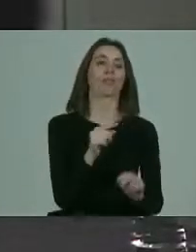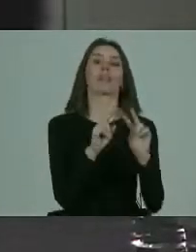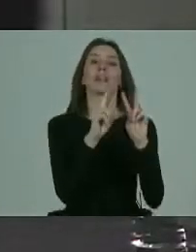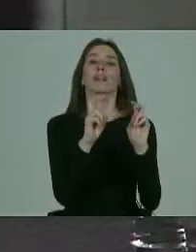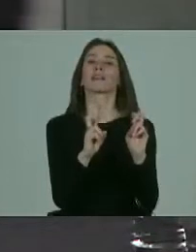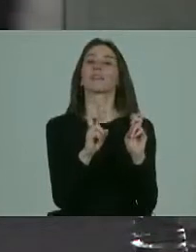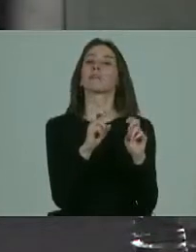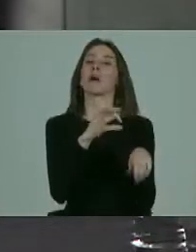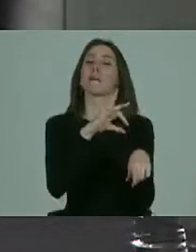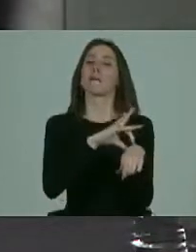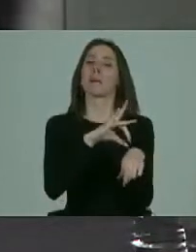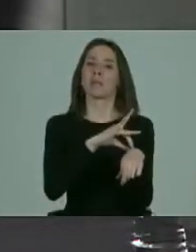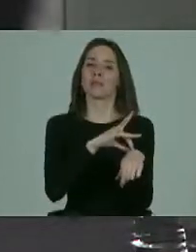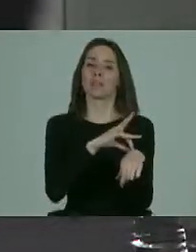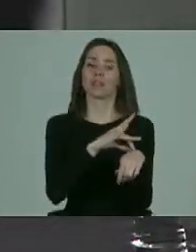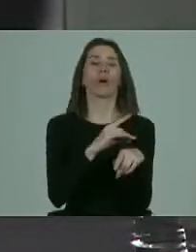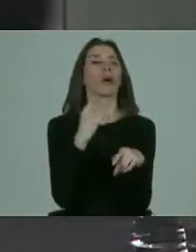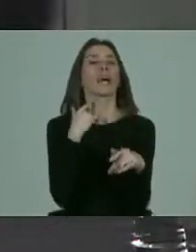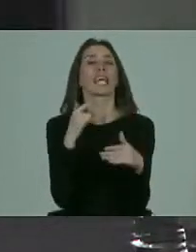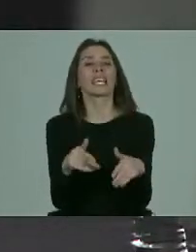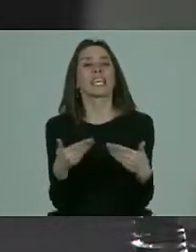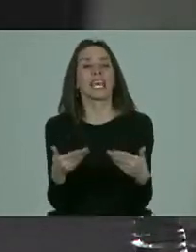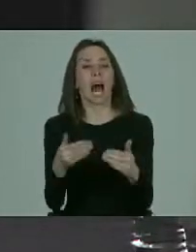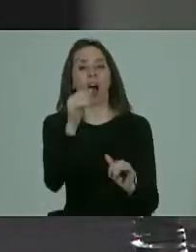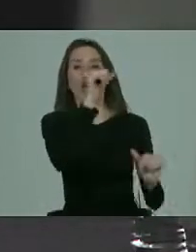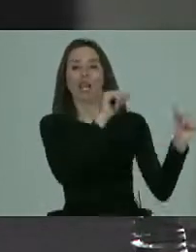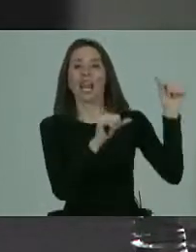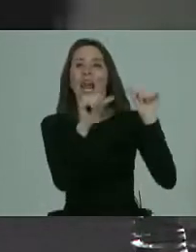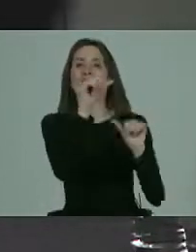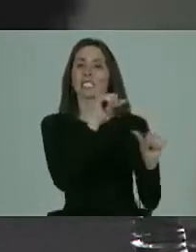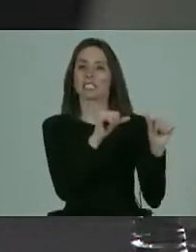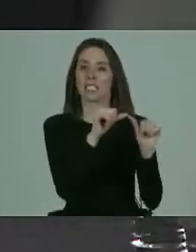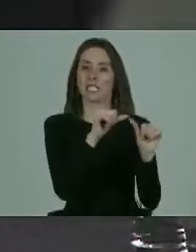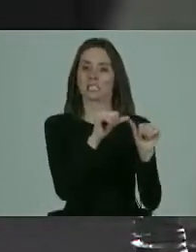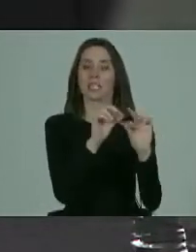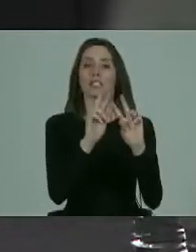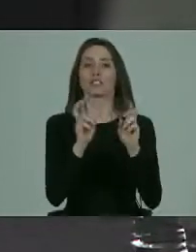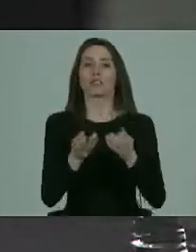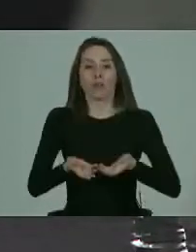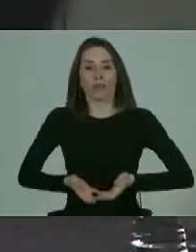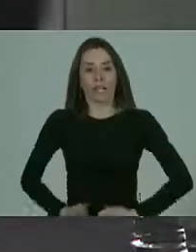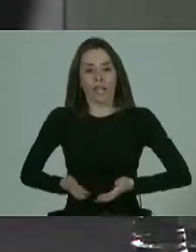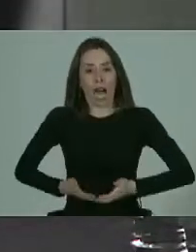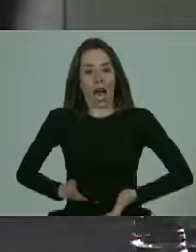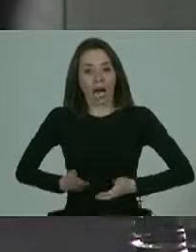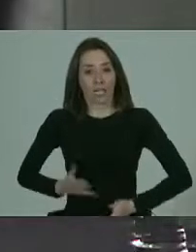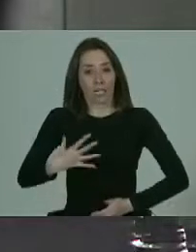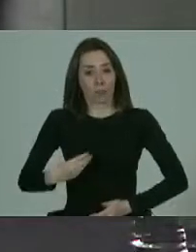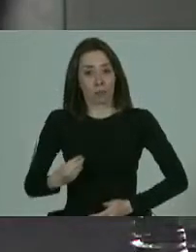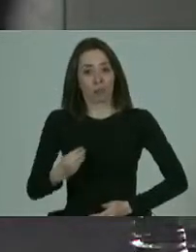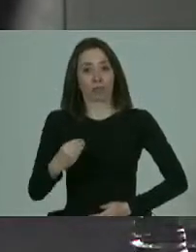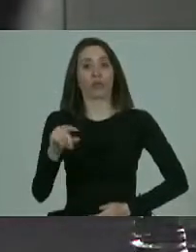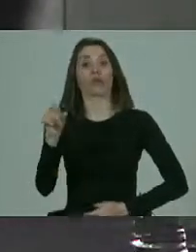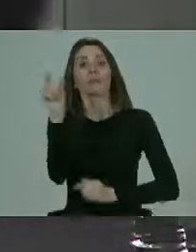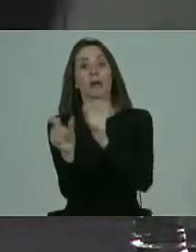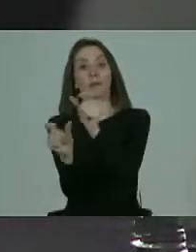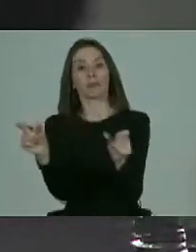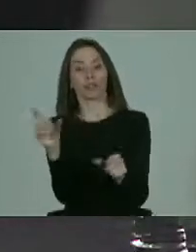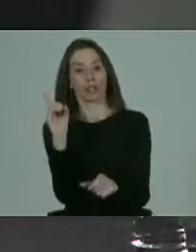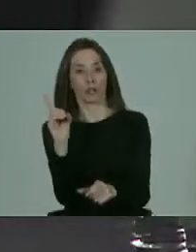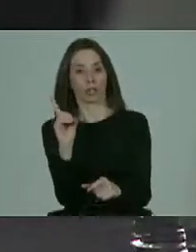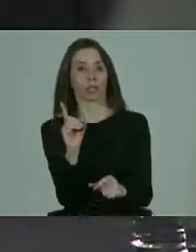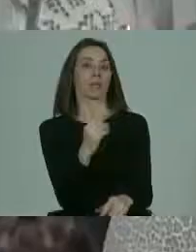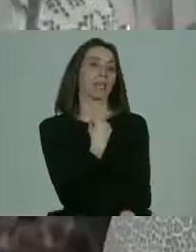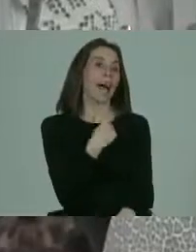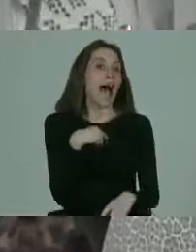puede dar a conocer en qué está actualmente la ciencia respecto a la reproducción del tema de las personas con discapacidad que no puedo